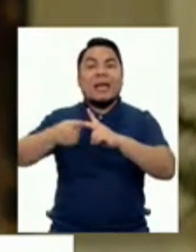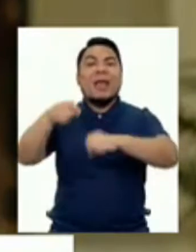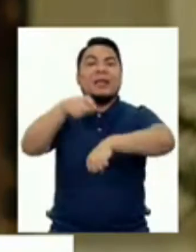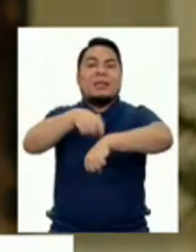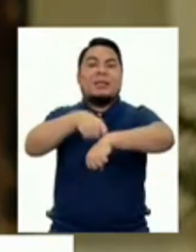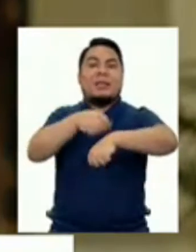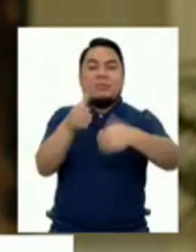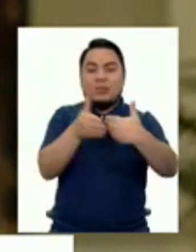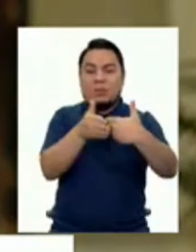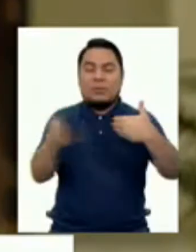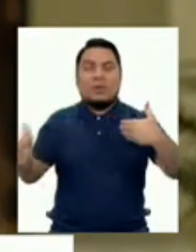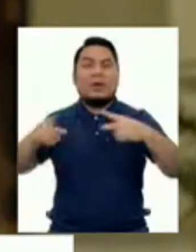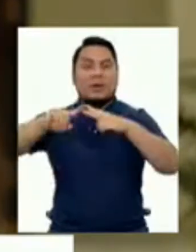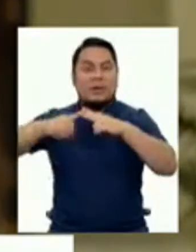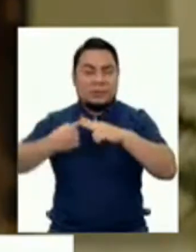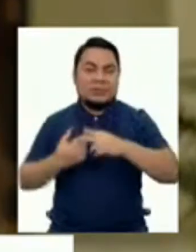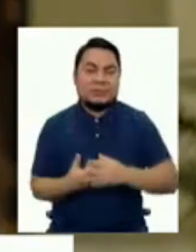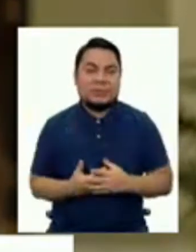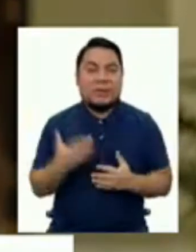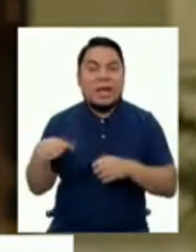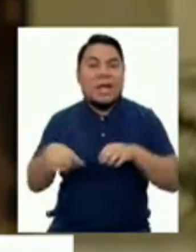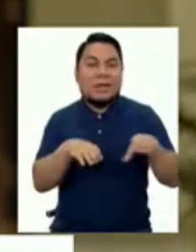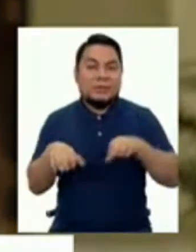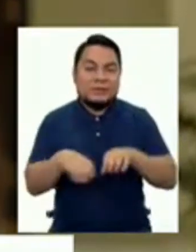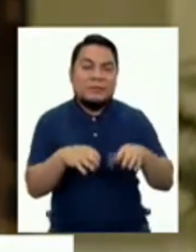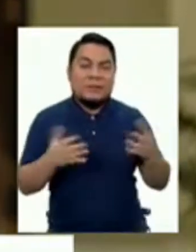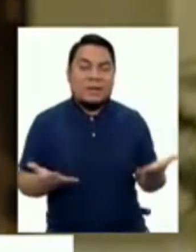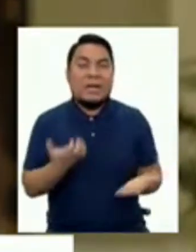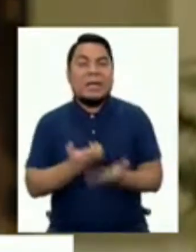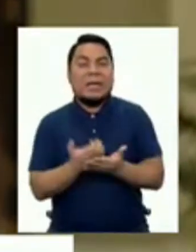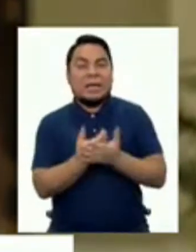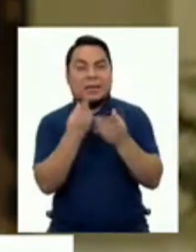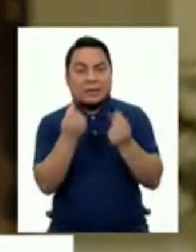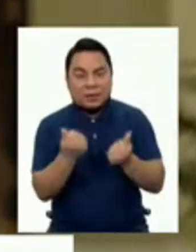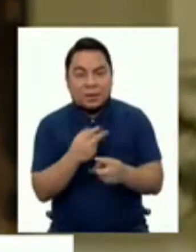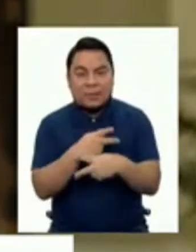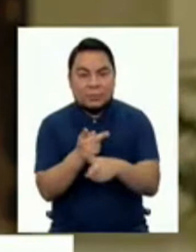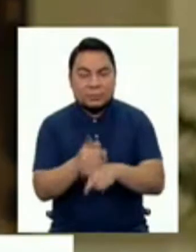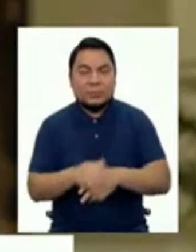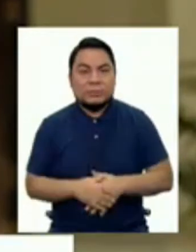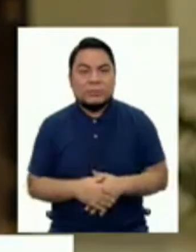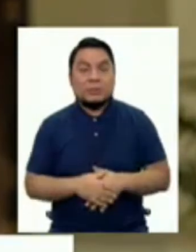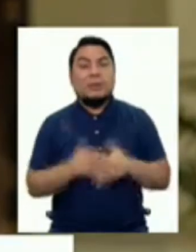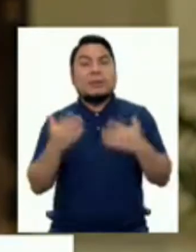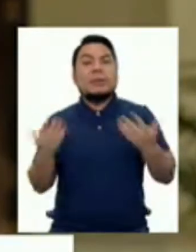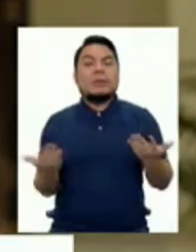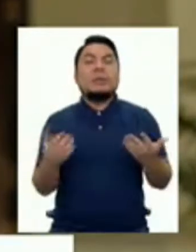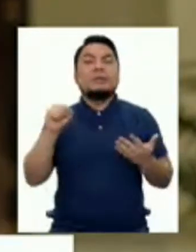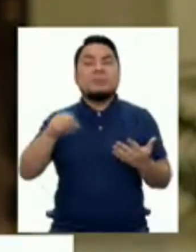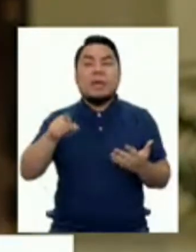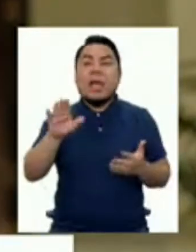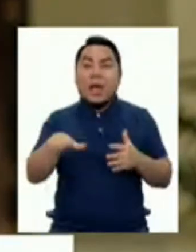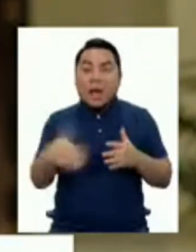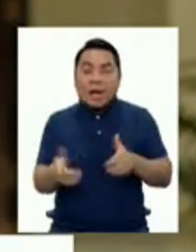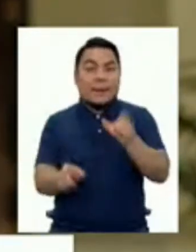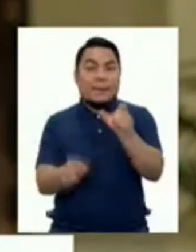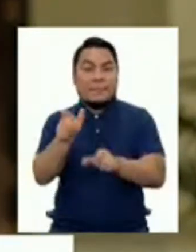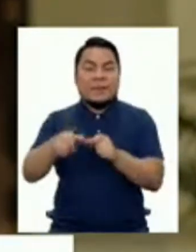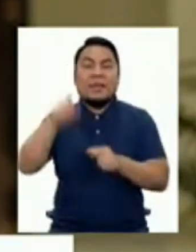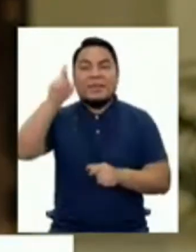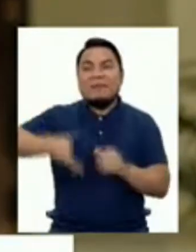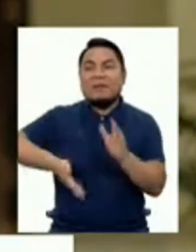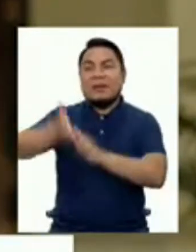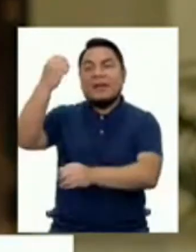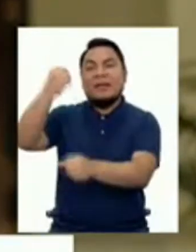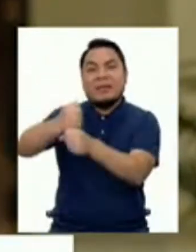la reactivación de actividades económicas productivas. Entonces, hay gente que tiene que salir a